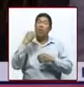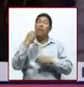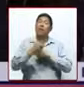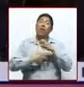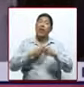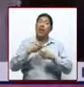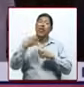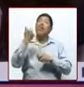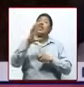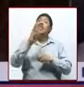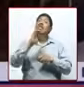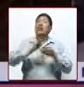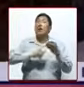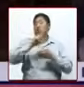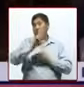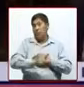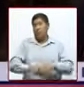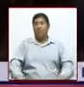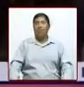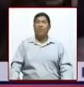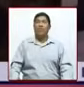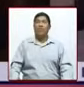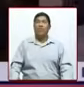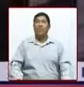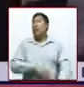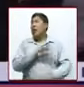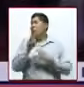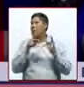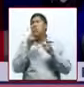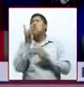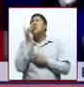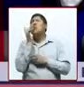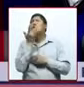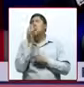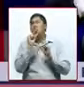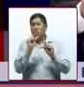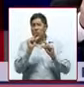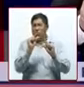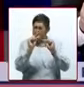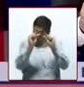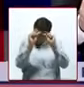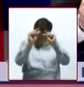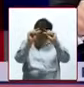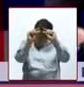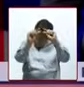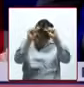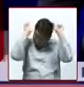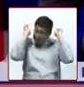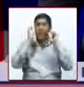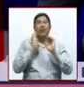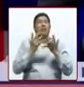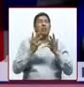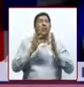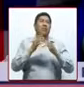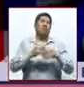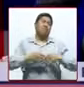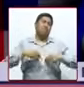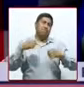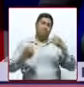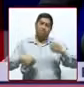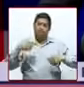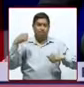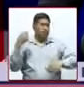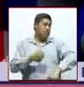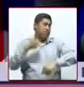a la Virgen del Carmen. Perfecto, solo es una probadita, Jane. Enseguida volvemos para escuchar la banda y ver a